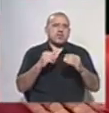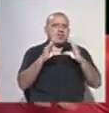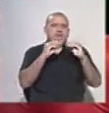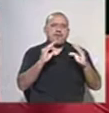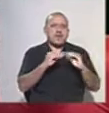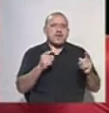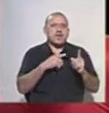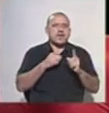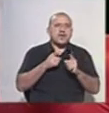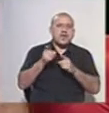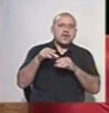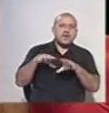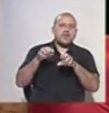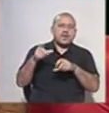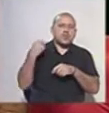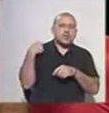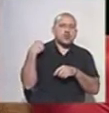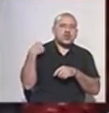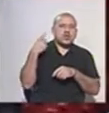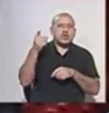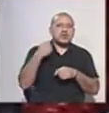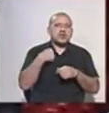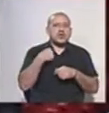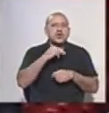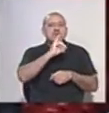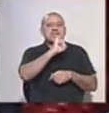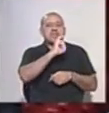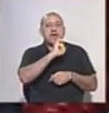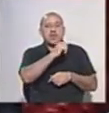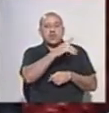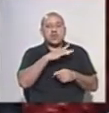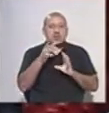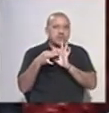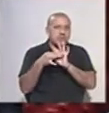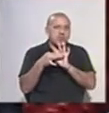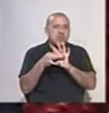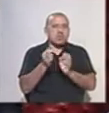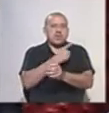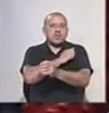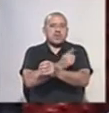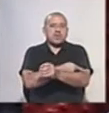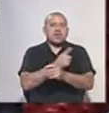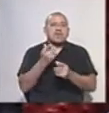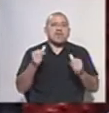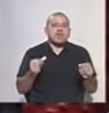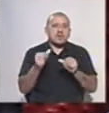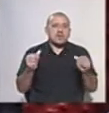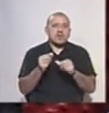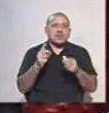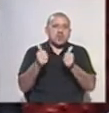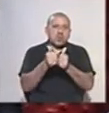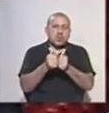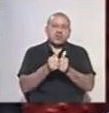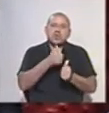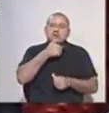vivía en Positos y yo en Sayago, imagínate que... Sí. Que es una unión muy fuerte y fuimos haciendo sonidos juntos y cantando juntos y